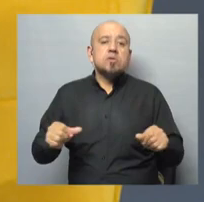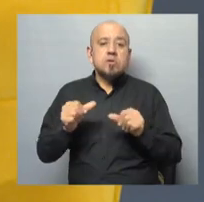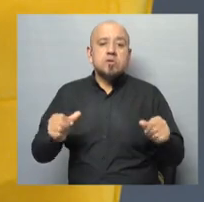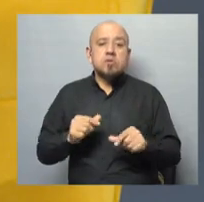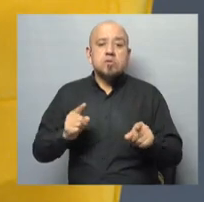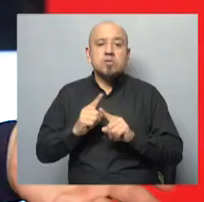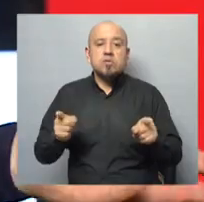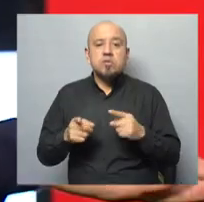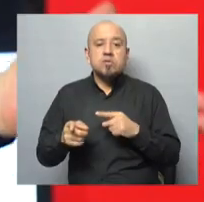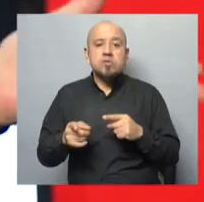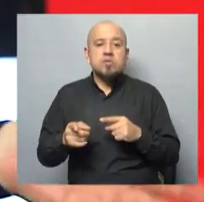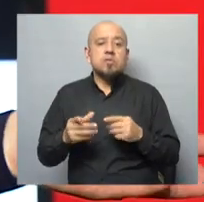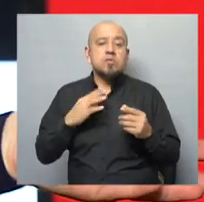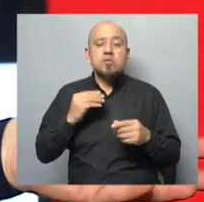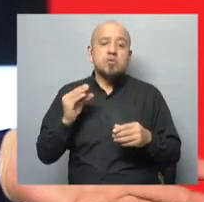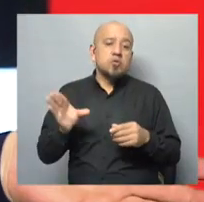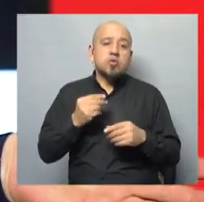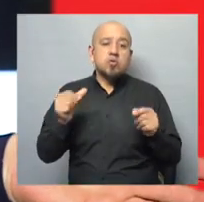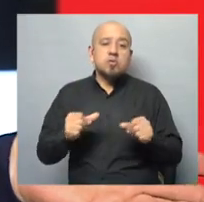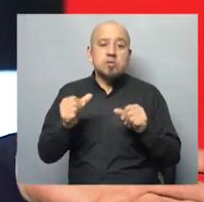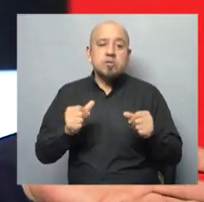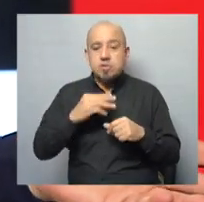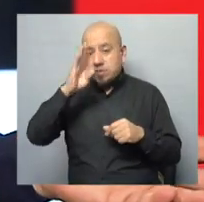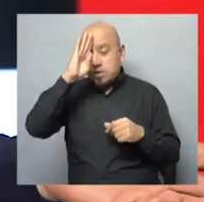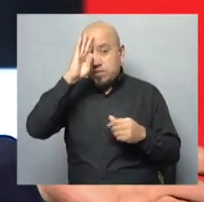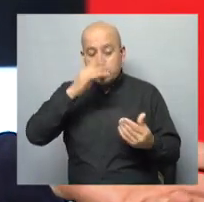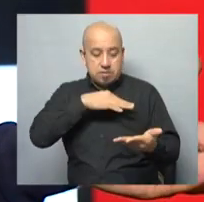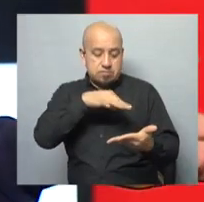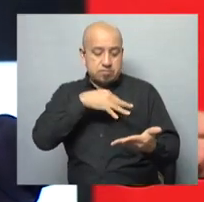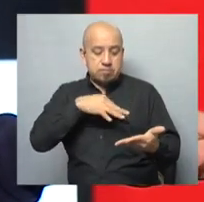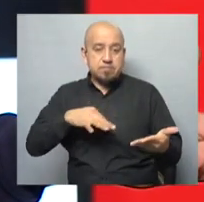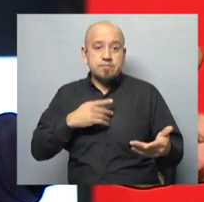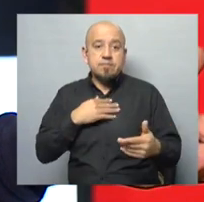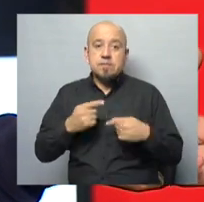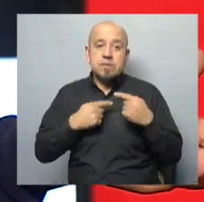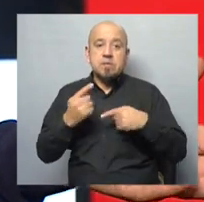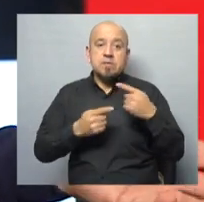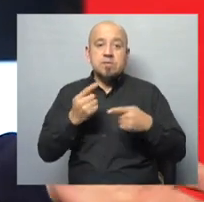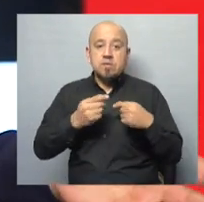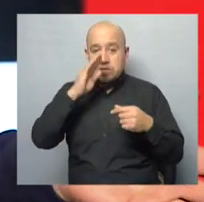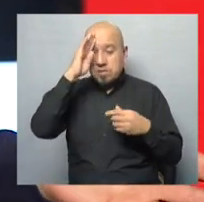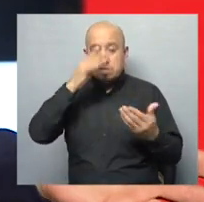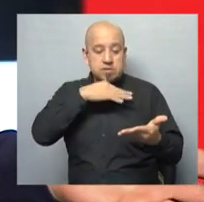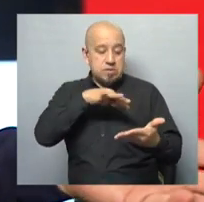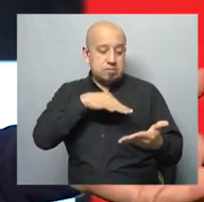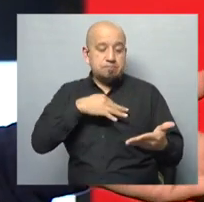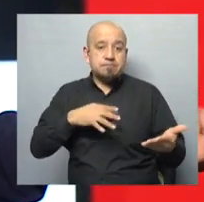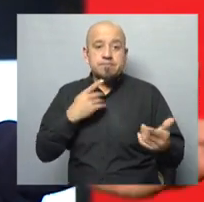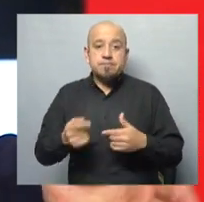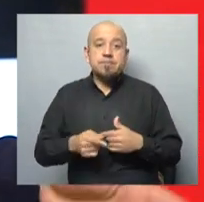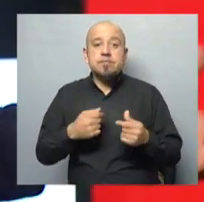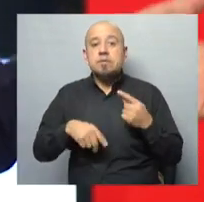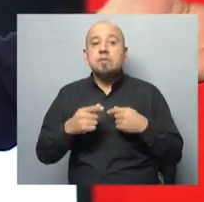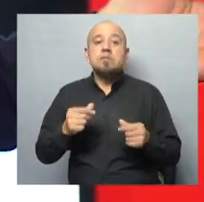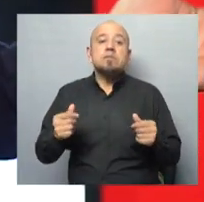nadie si todo se hizo aprender texto ya se hizo y sin embargo seguimos aprendiendo texto y sin embargo seguimos caminando el